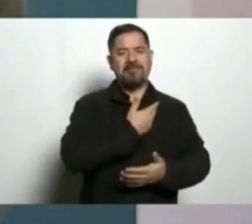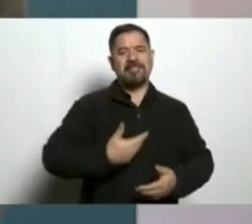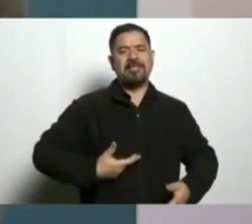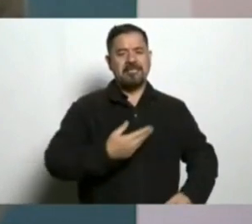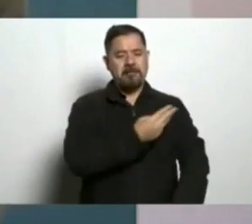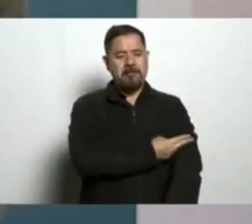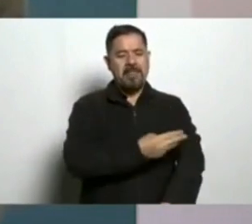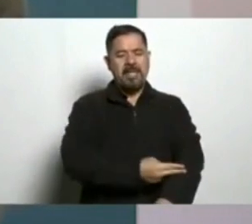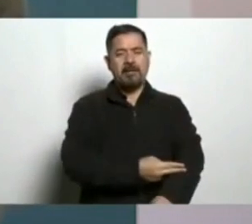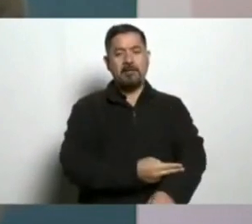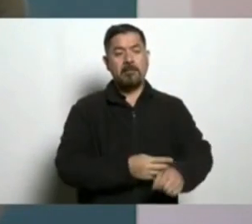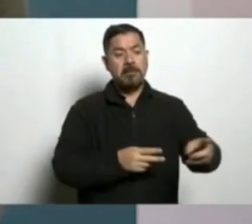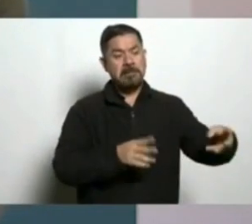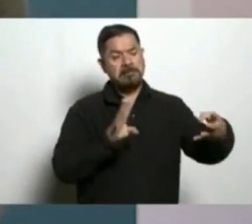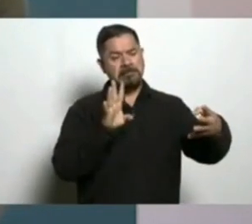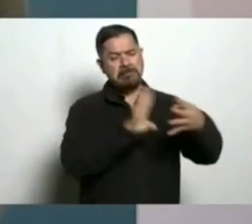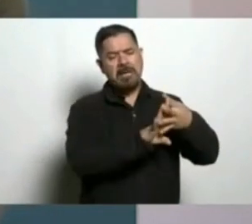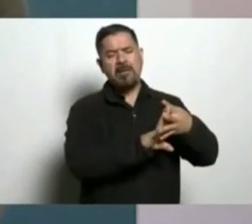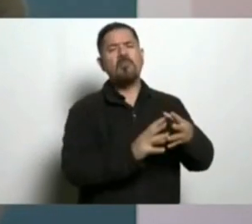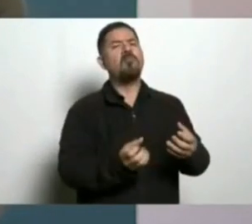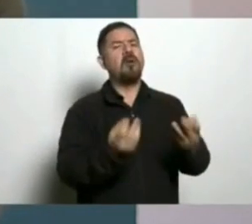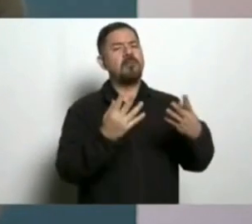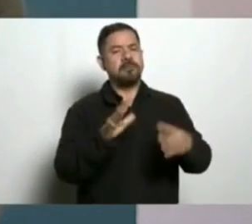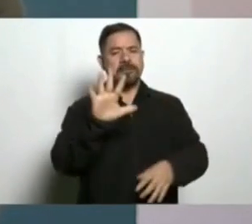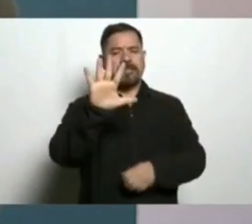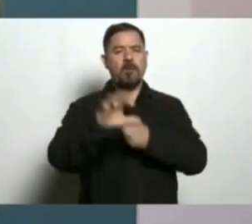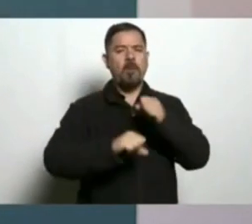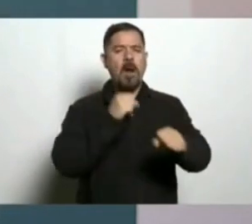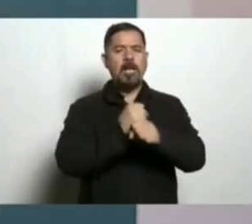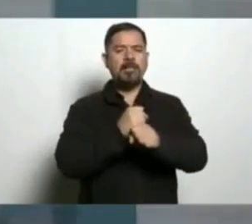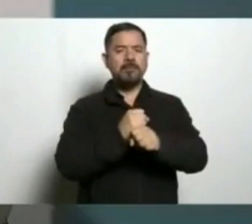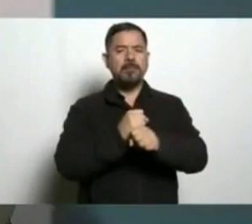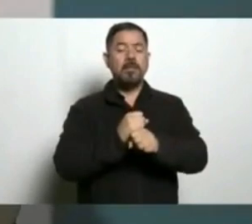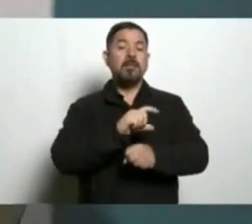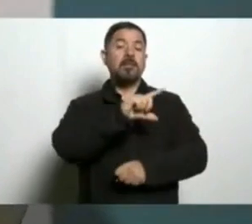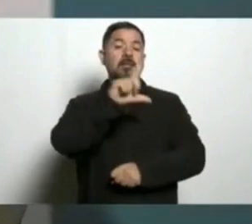5 años presos. Triunfa